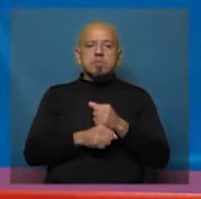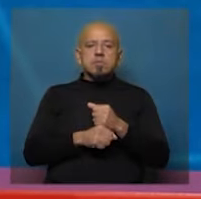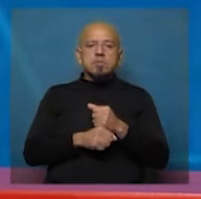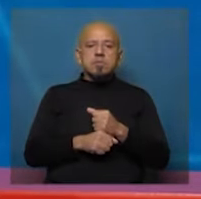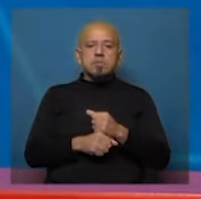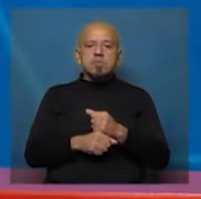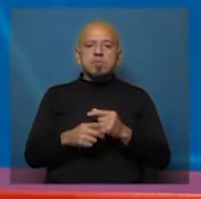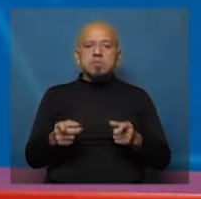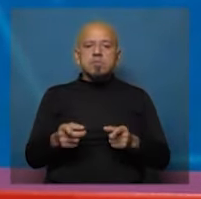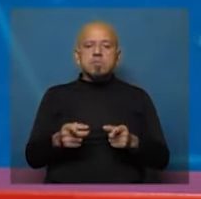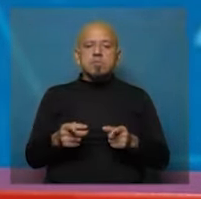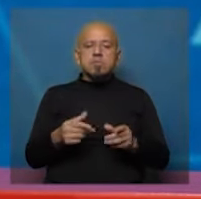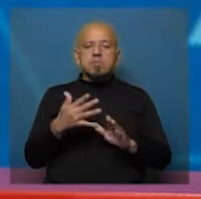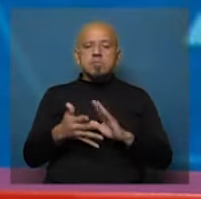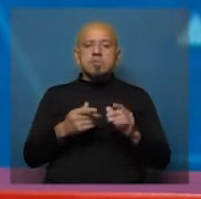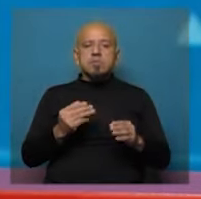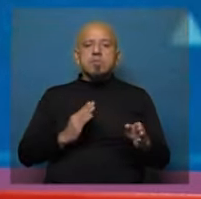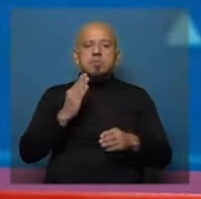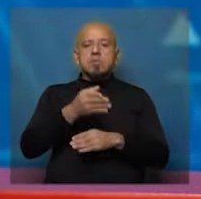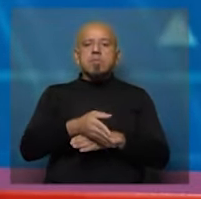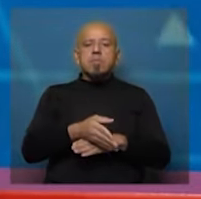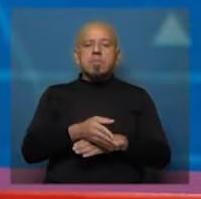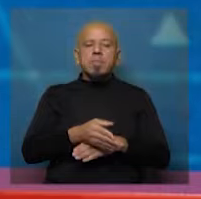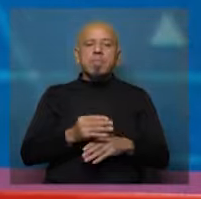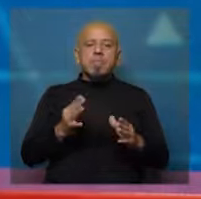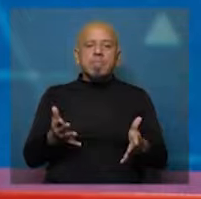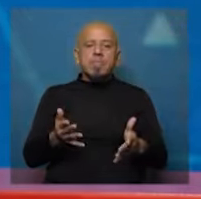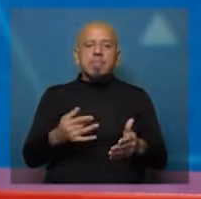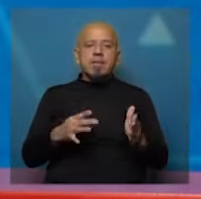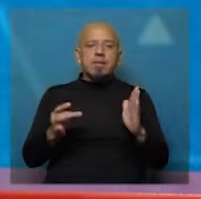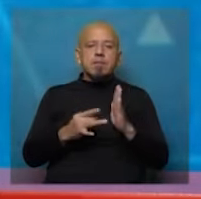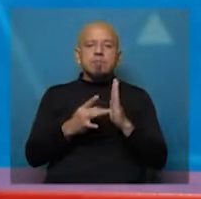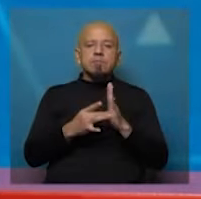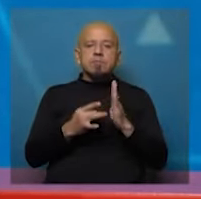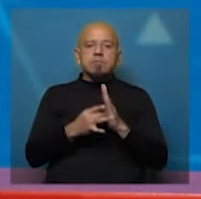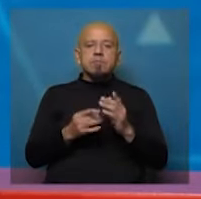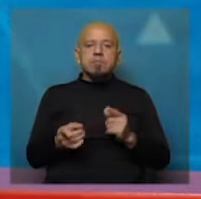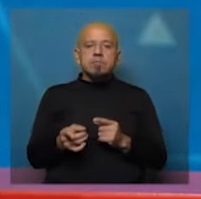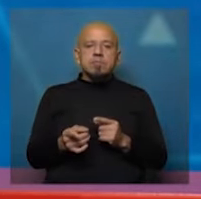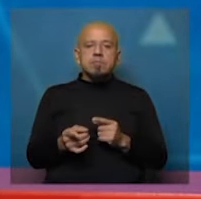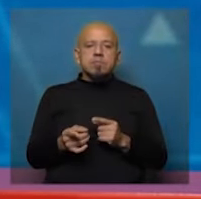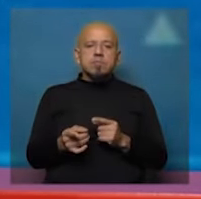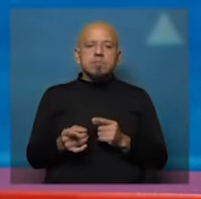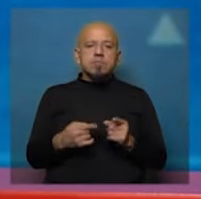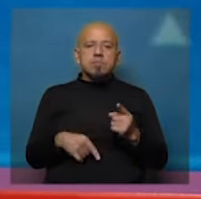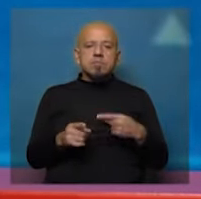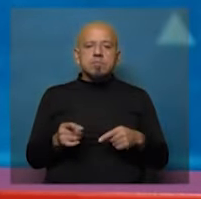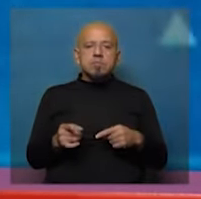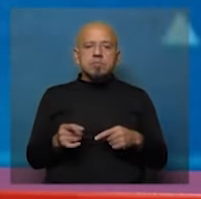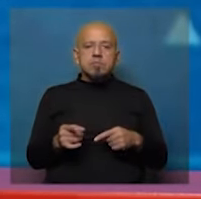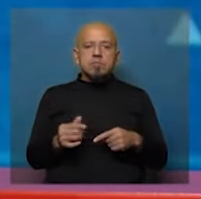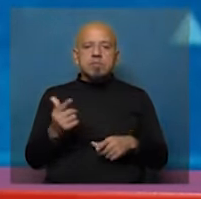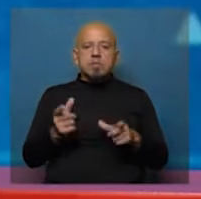servicios a nivel nacional accesibles y que y de calidad en todo el territorio para la aten de las de las